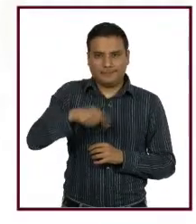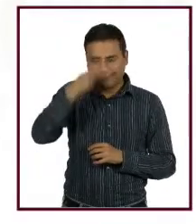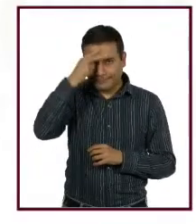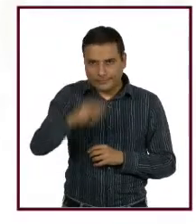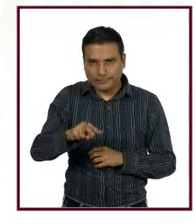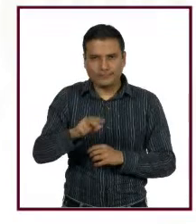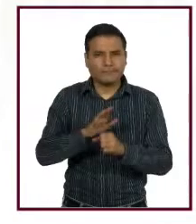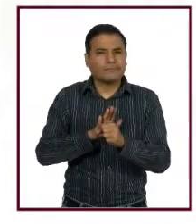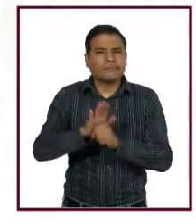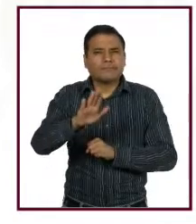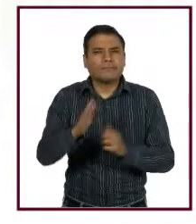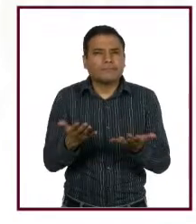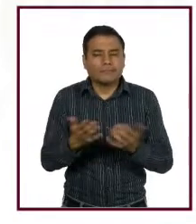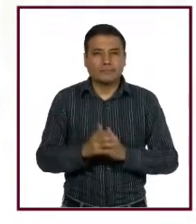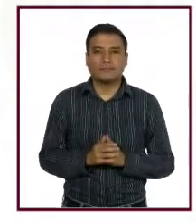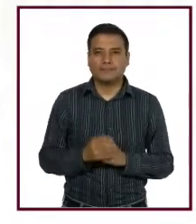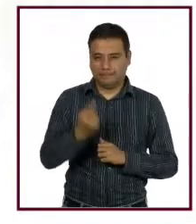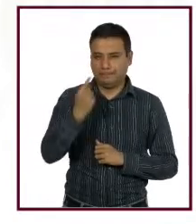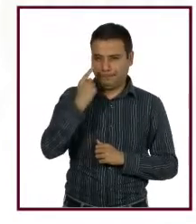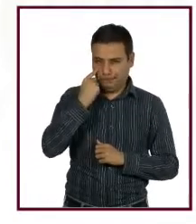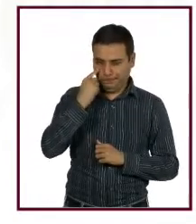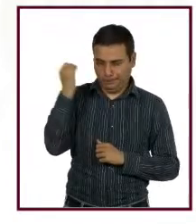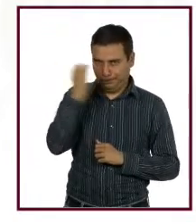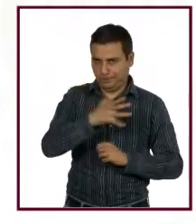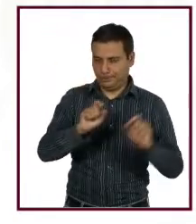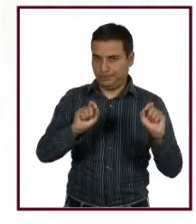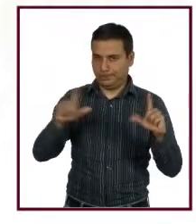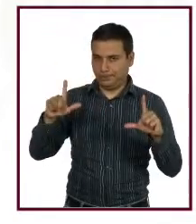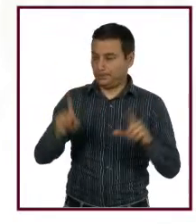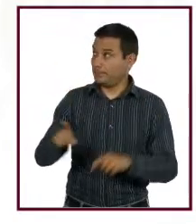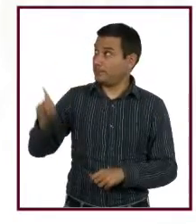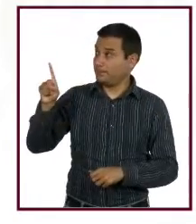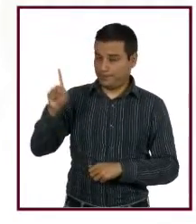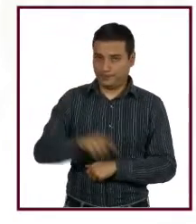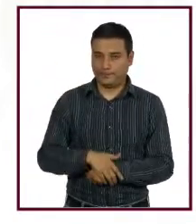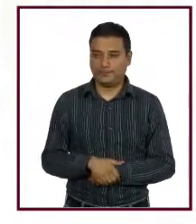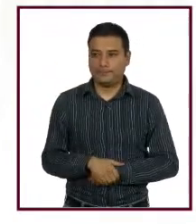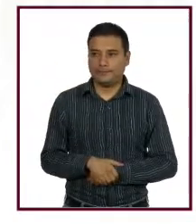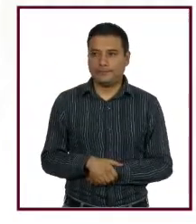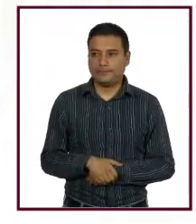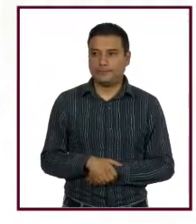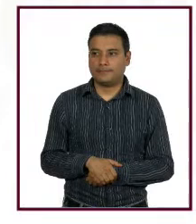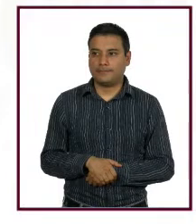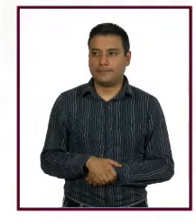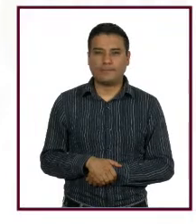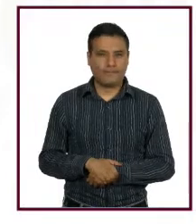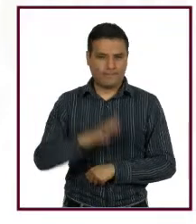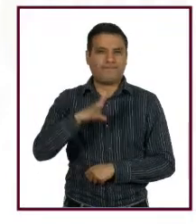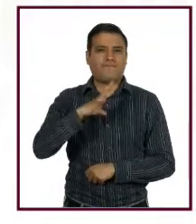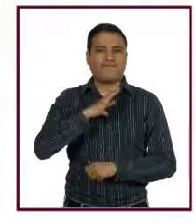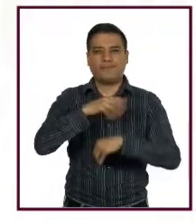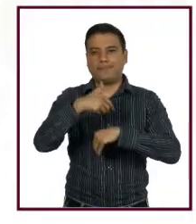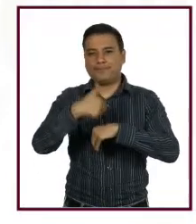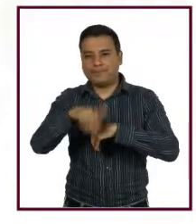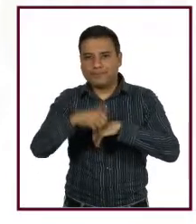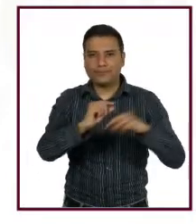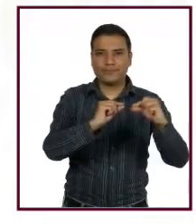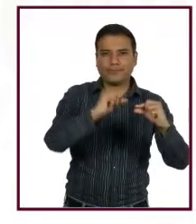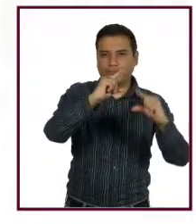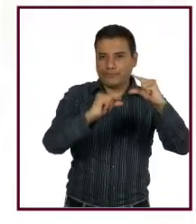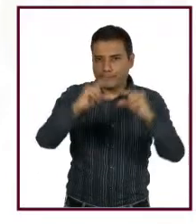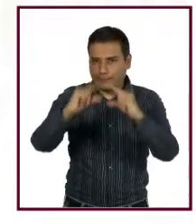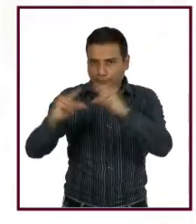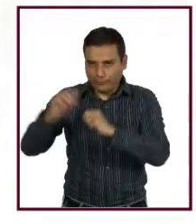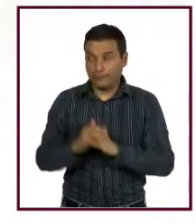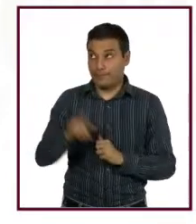México? Ahora vemos en la siguiente diapositiva, en esta diapositiva, unas gráficas de barras. Ahí